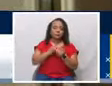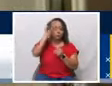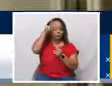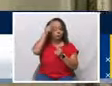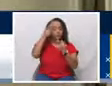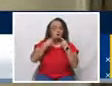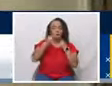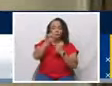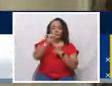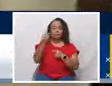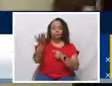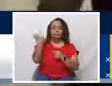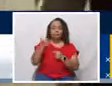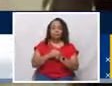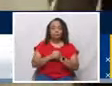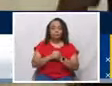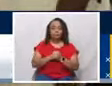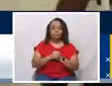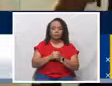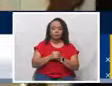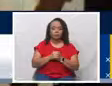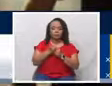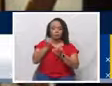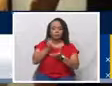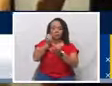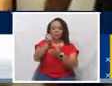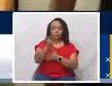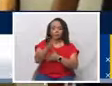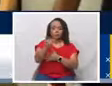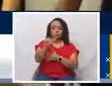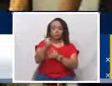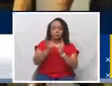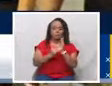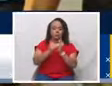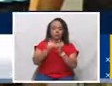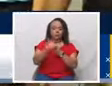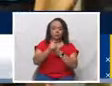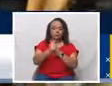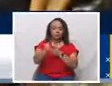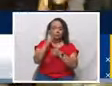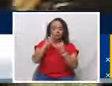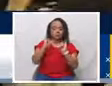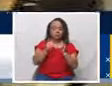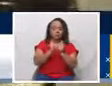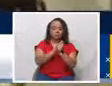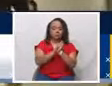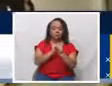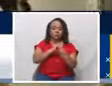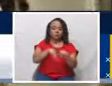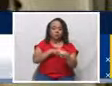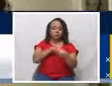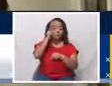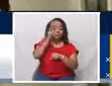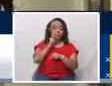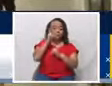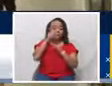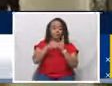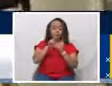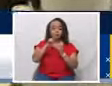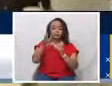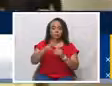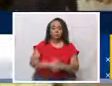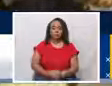semana anterior una inversión cercana a los 10 millones de dólares para Juegos Deportivos Nacionales de Limón 2025.